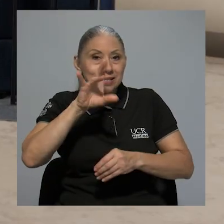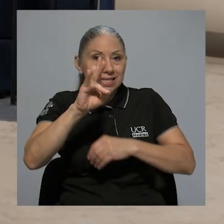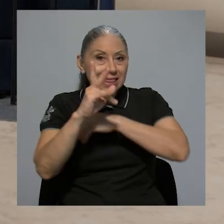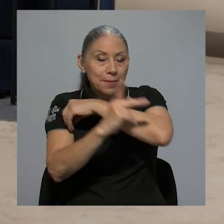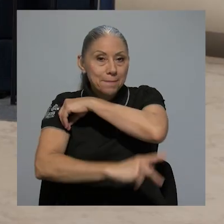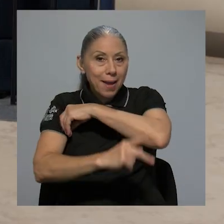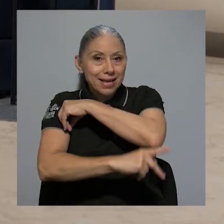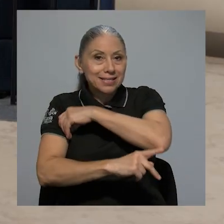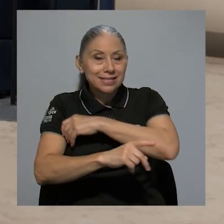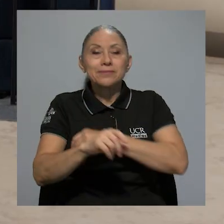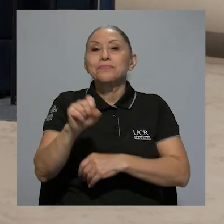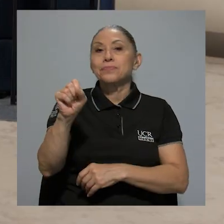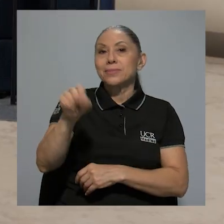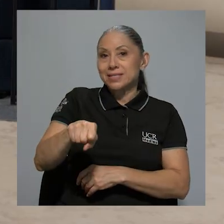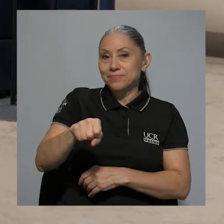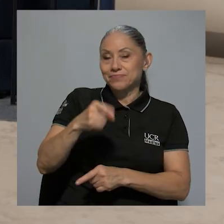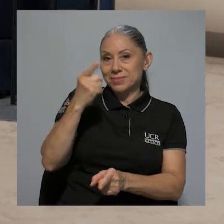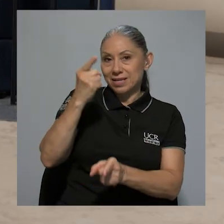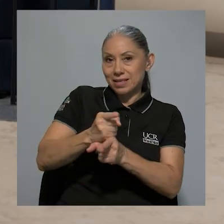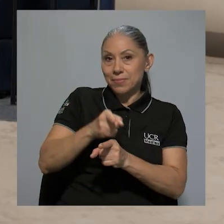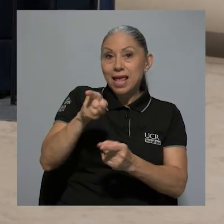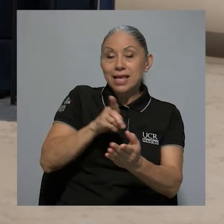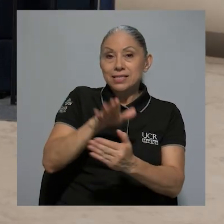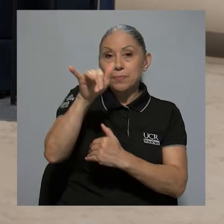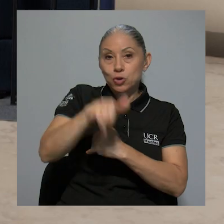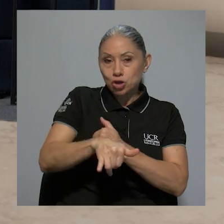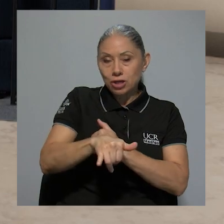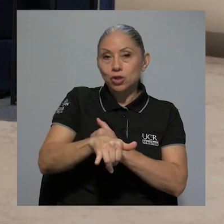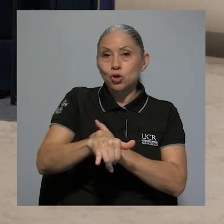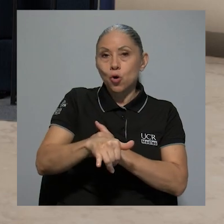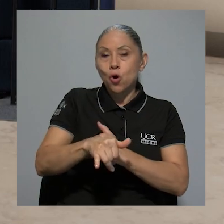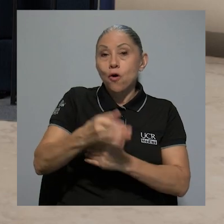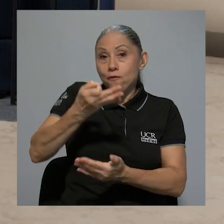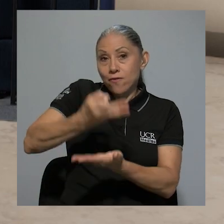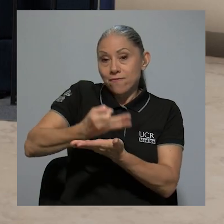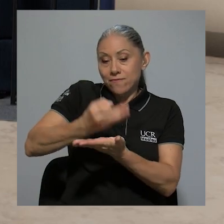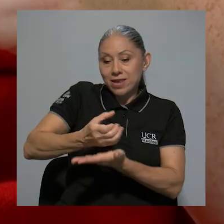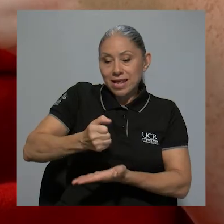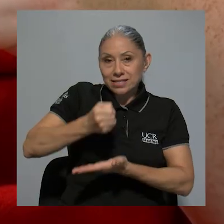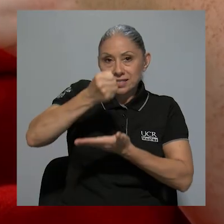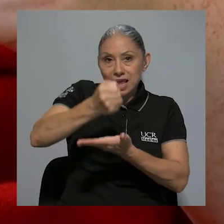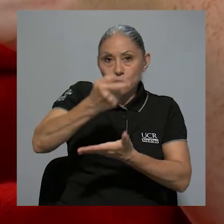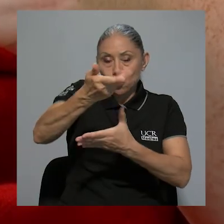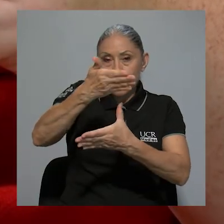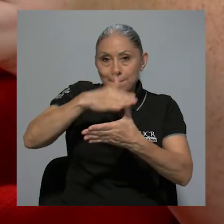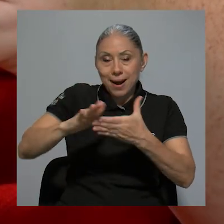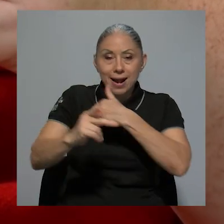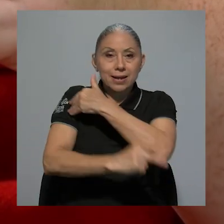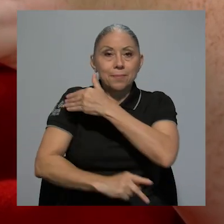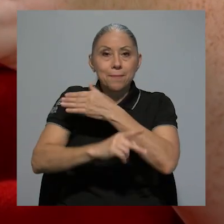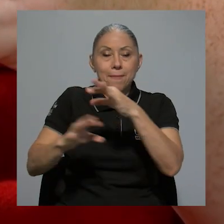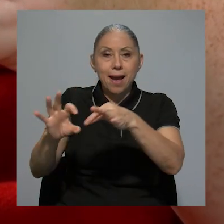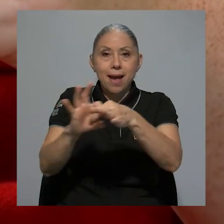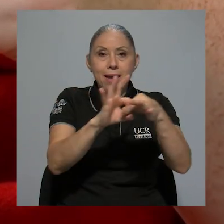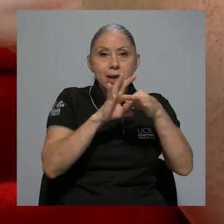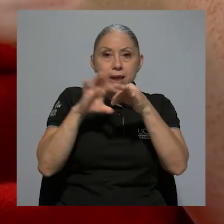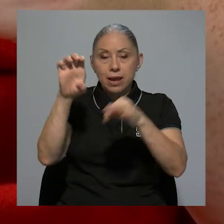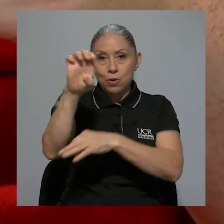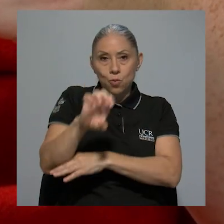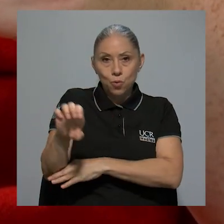Sí, exactamente. Este proyecto es un proyecto que fue financiado por una parte por la Unión